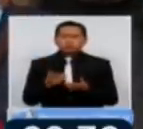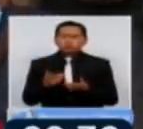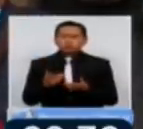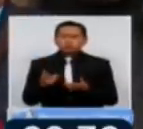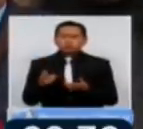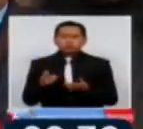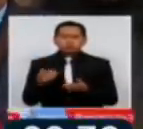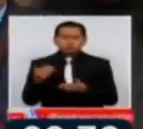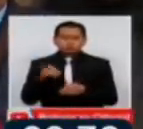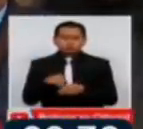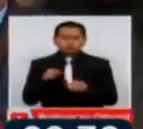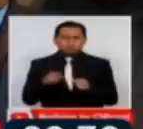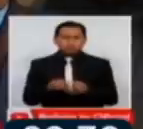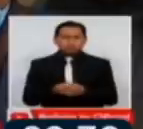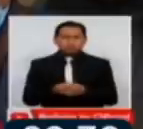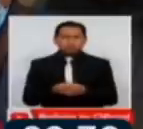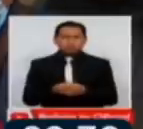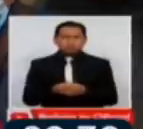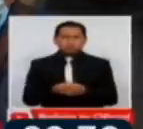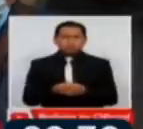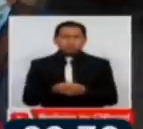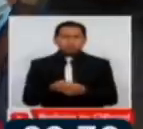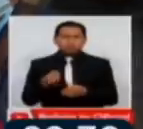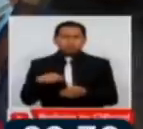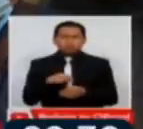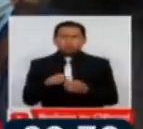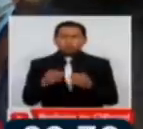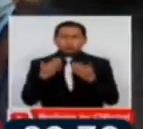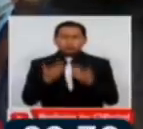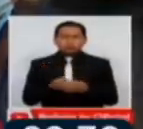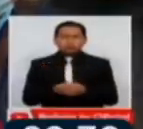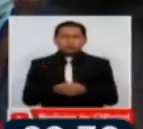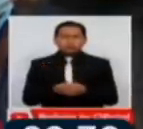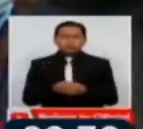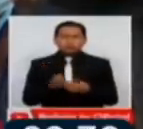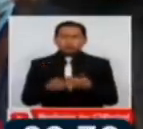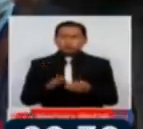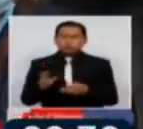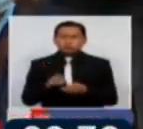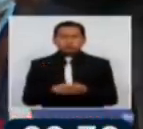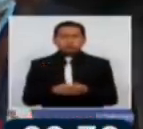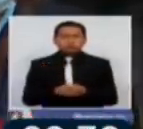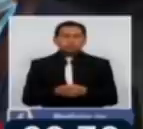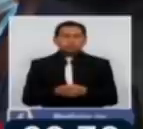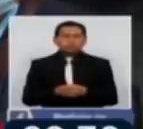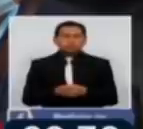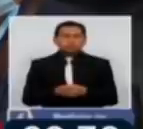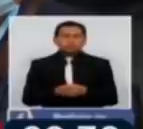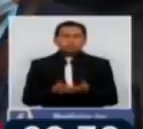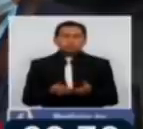nuestro proceso electoral. Estamos profundamente agradecidos a todos ellos y, por sobre